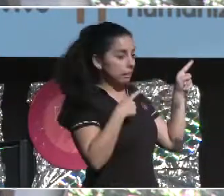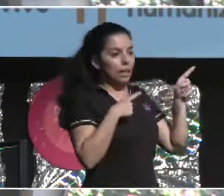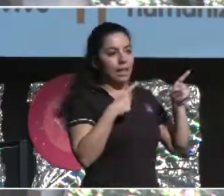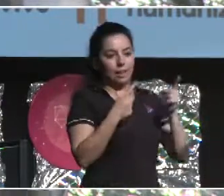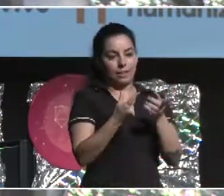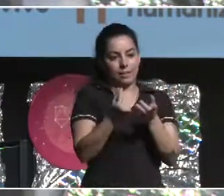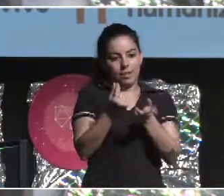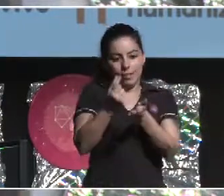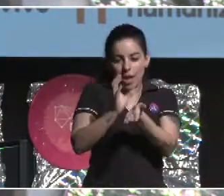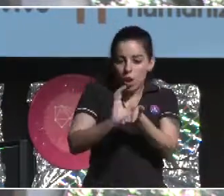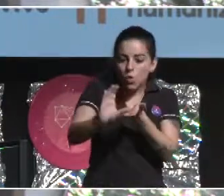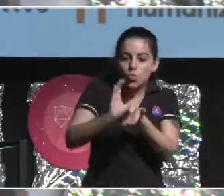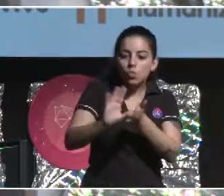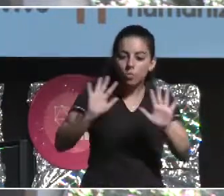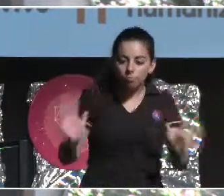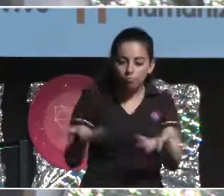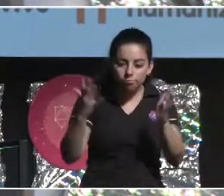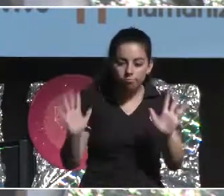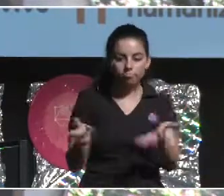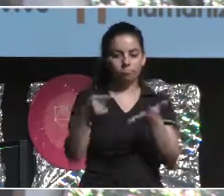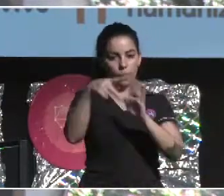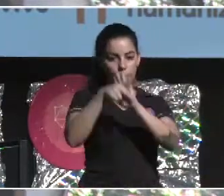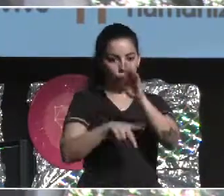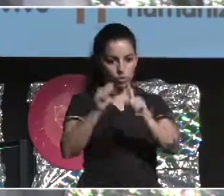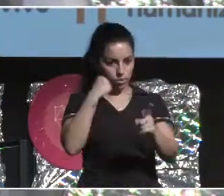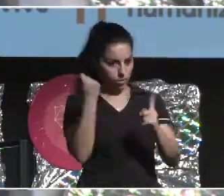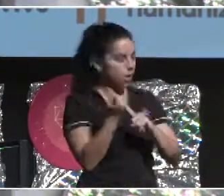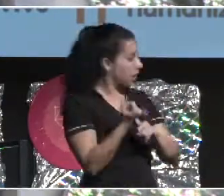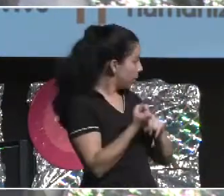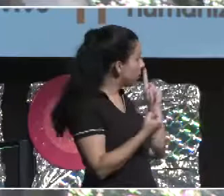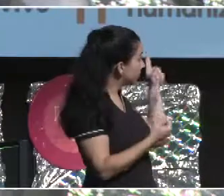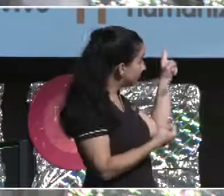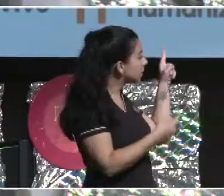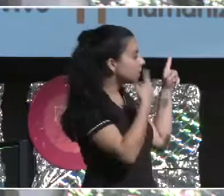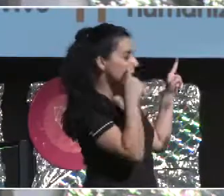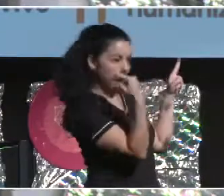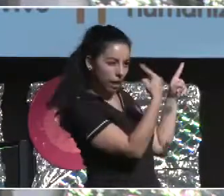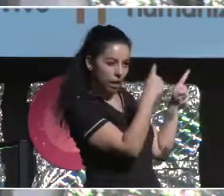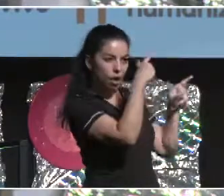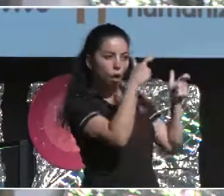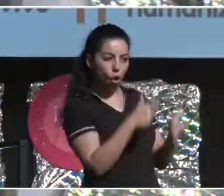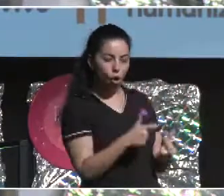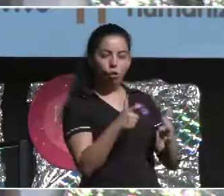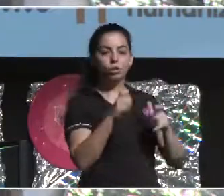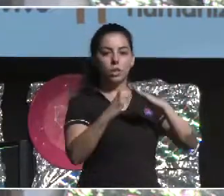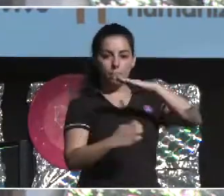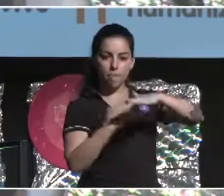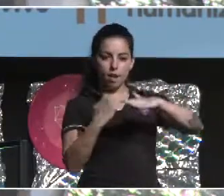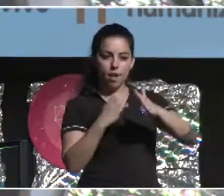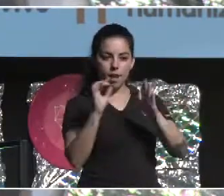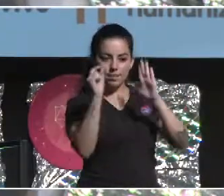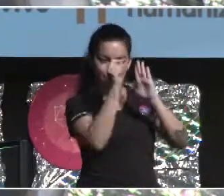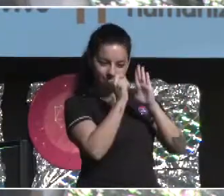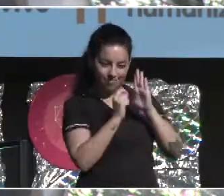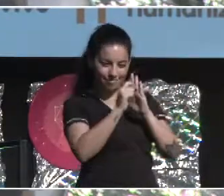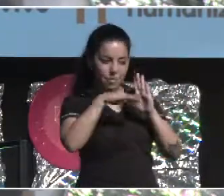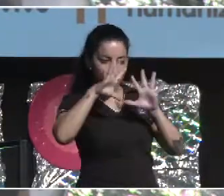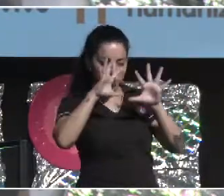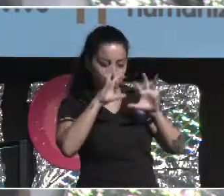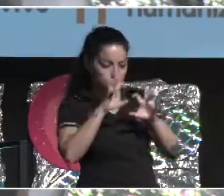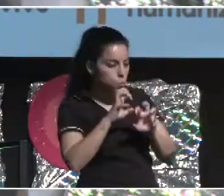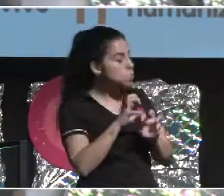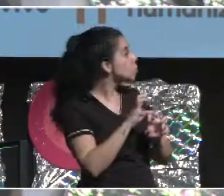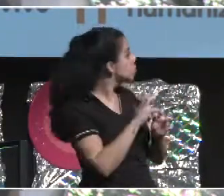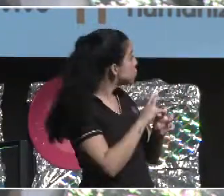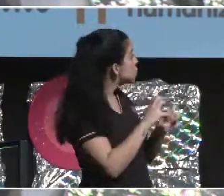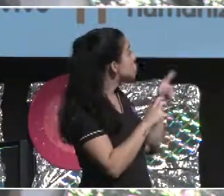recursos. Claramente vemos que donde están localizadas las empresas, en ese entorno es donde se están haciendo